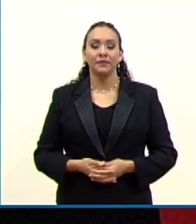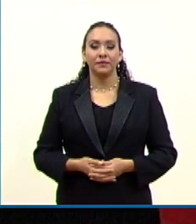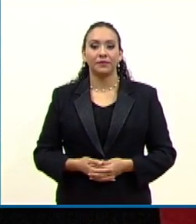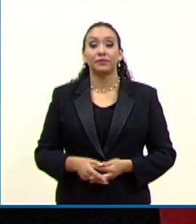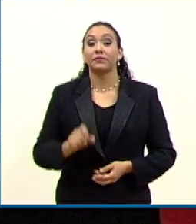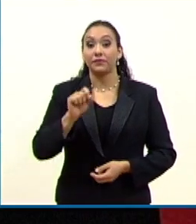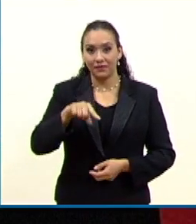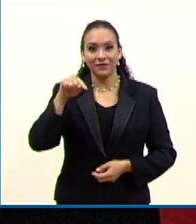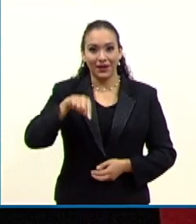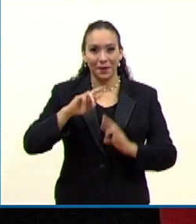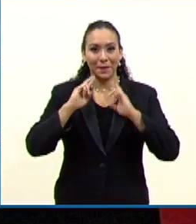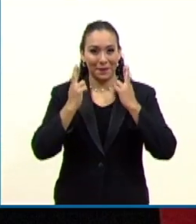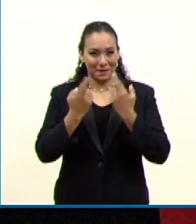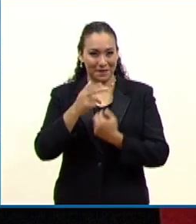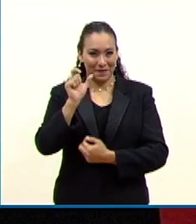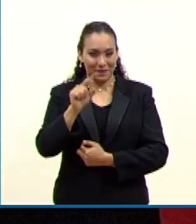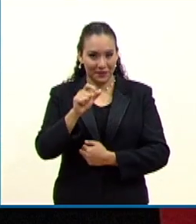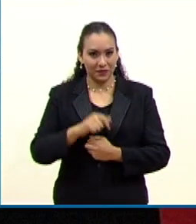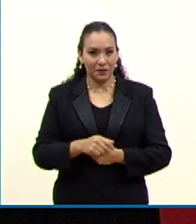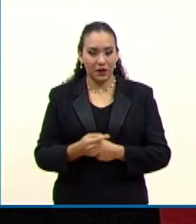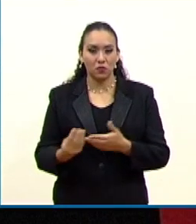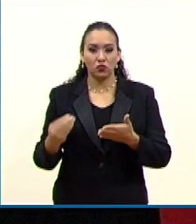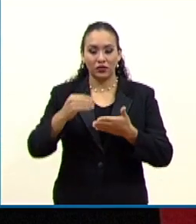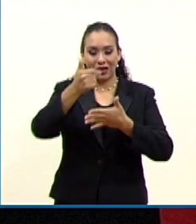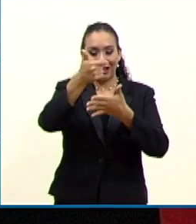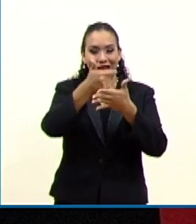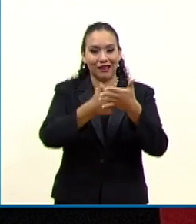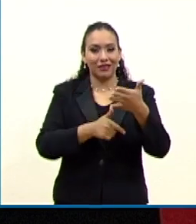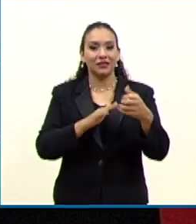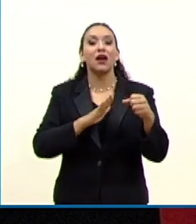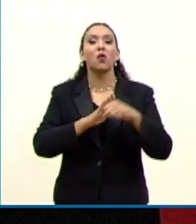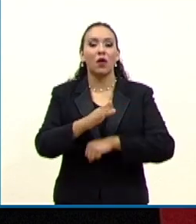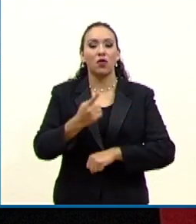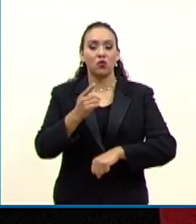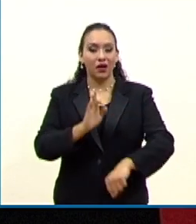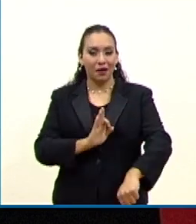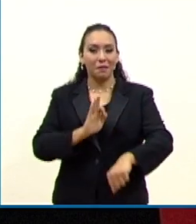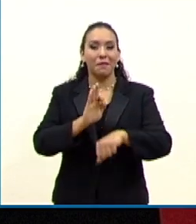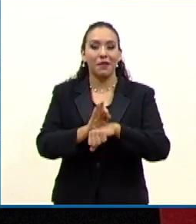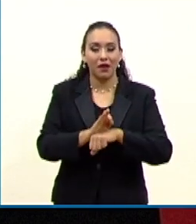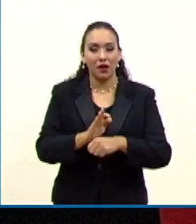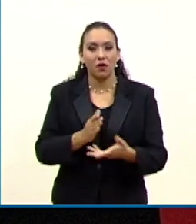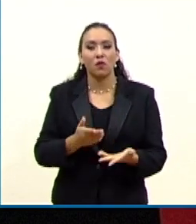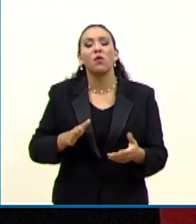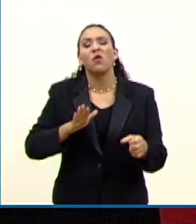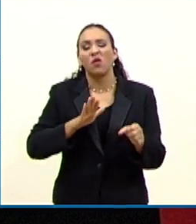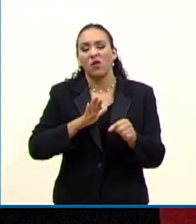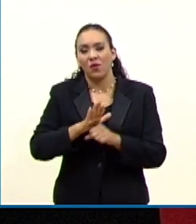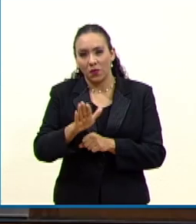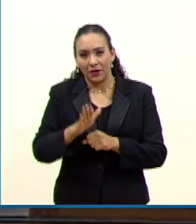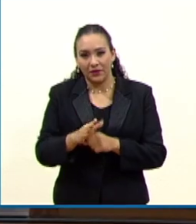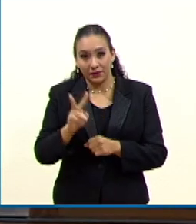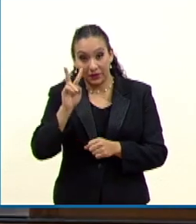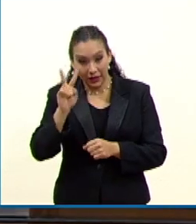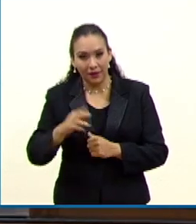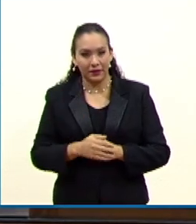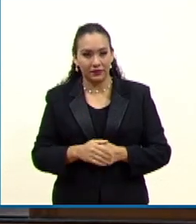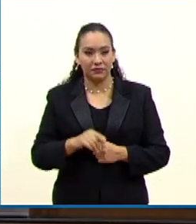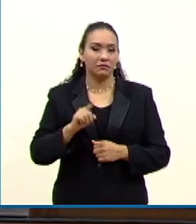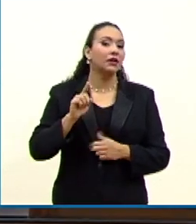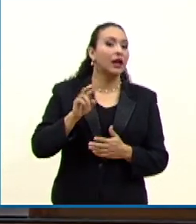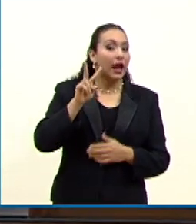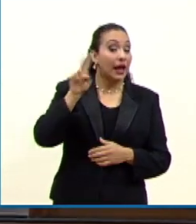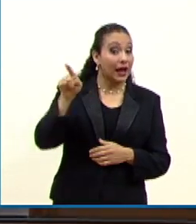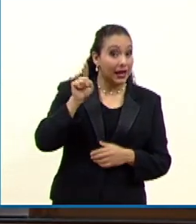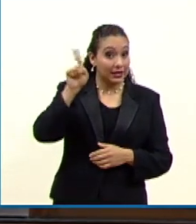También en esta sesión quedó en lista el amparo directo por el que el Pleno determinaría si la pena de prisión